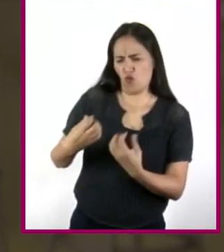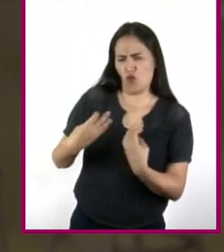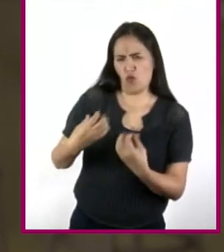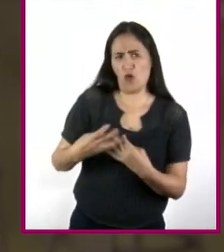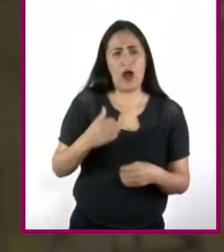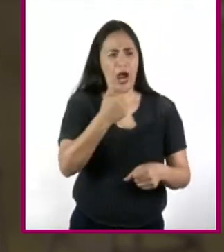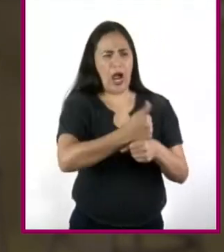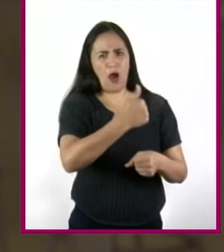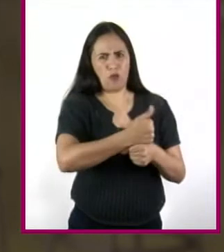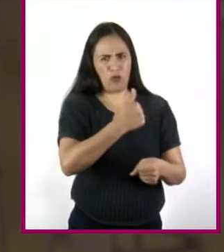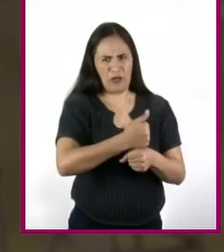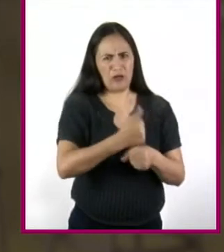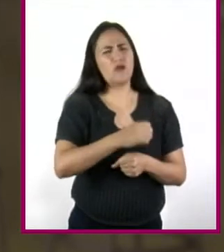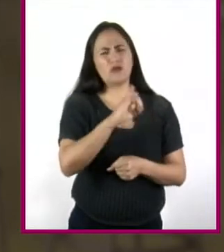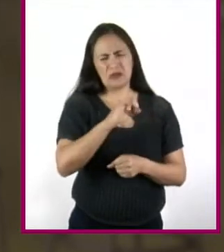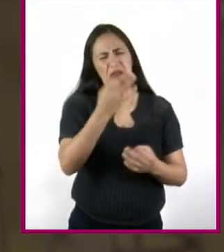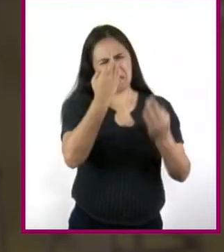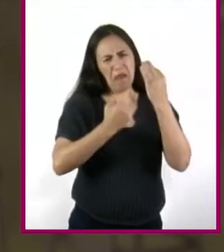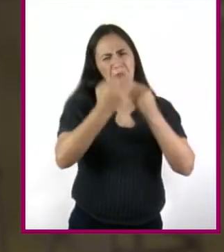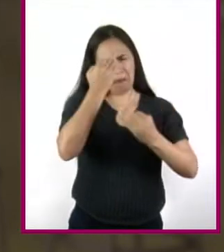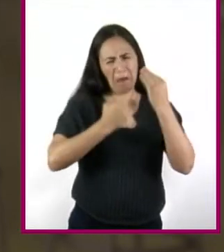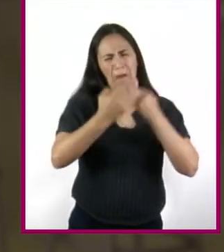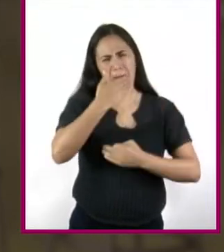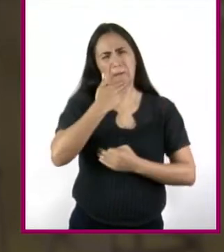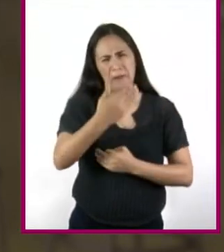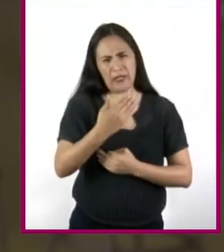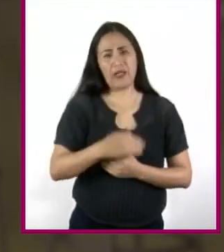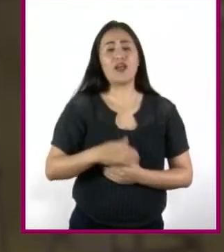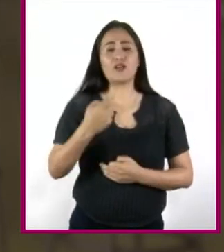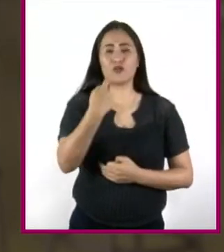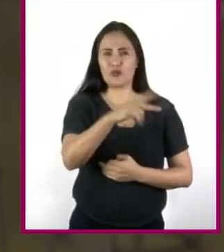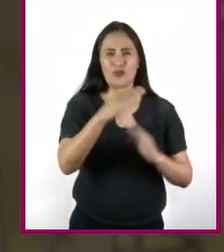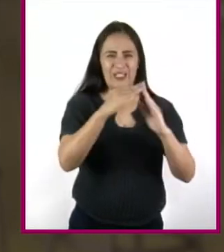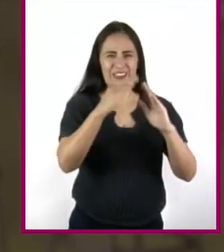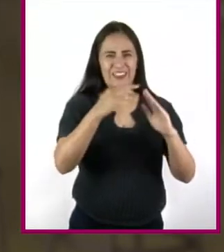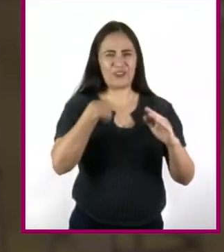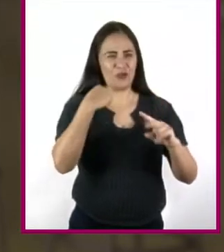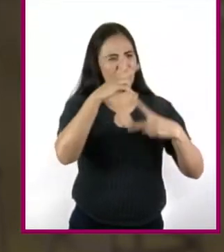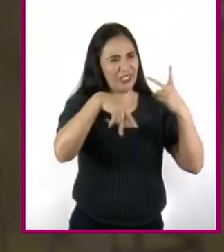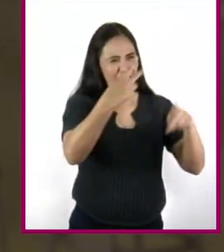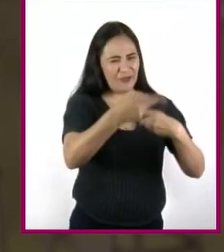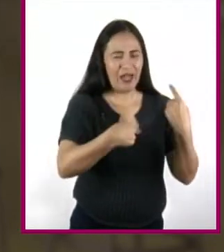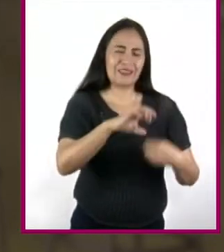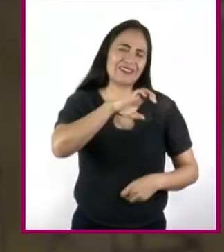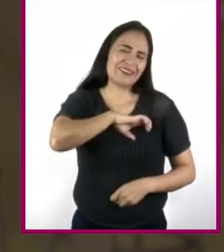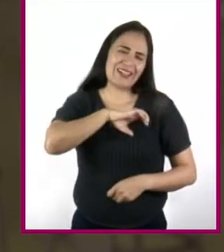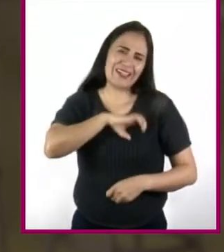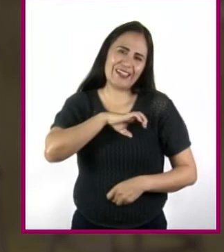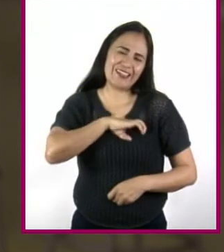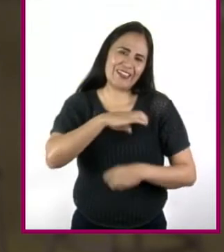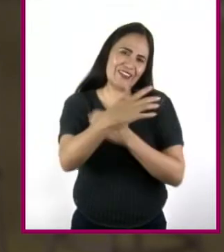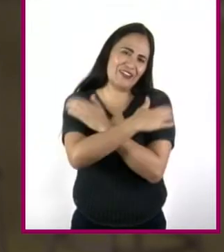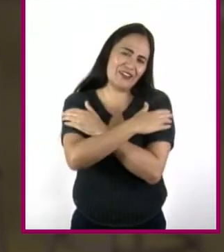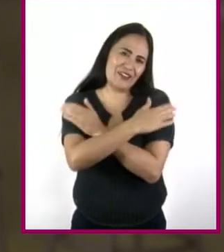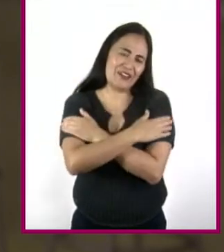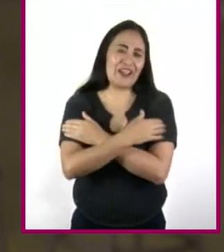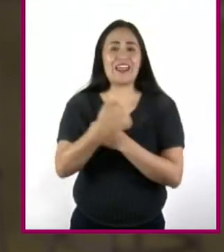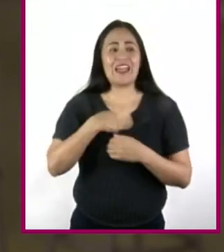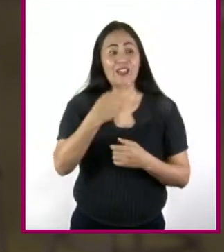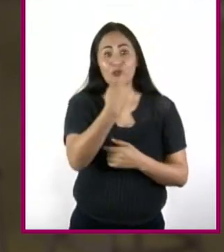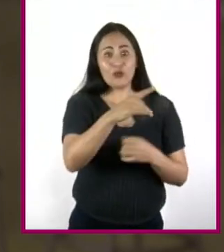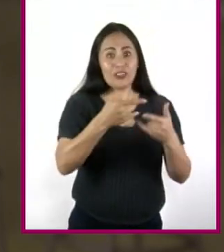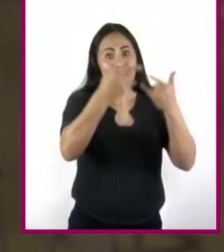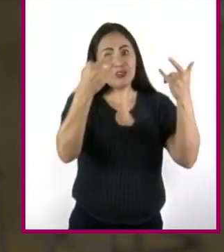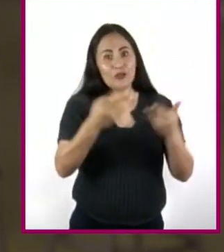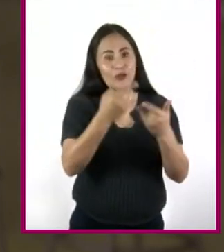abuelo siempre me trató bien. Cada que iba a su casa me recibía con mucho cariño y me gustaba que me contara sus